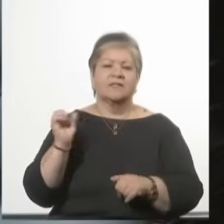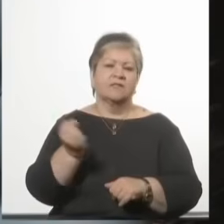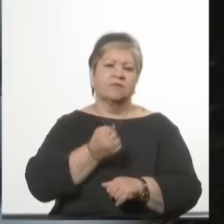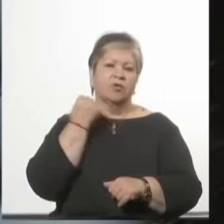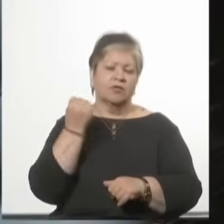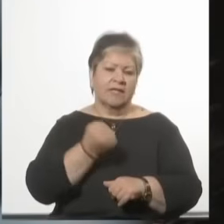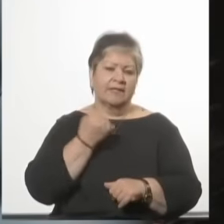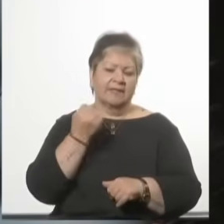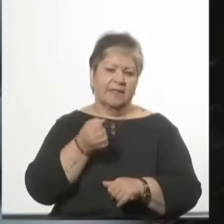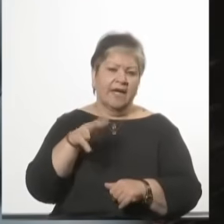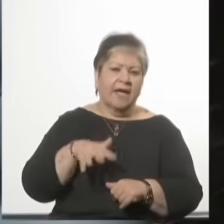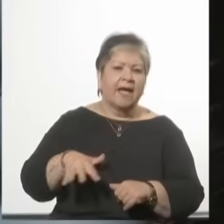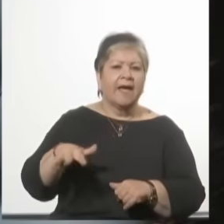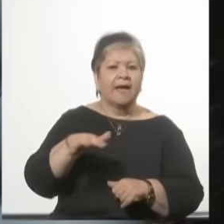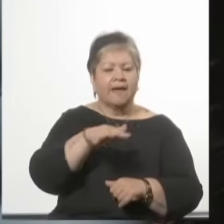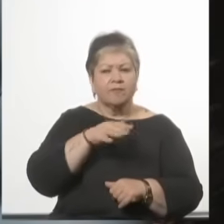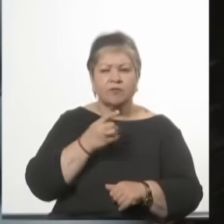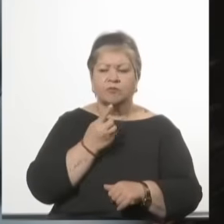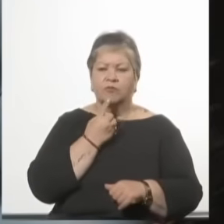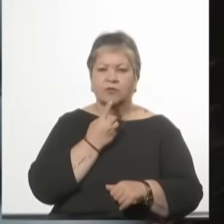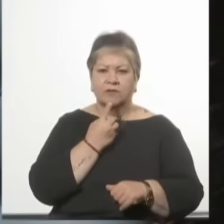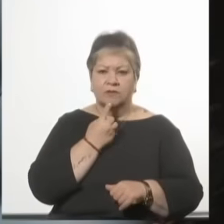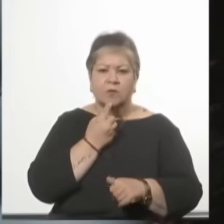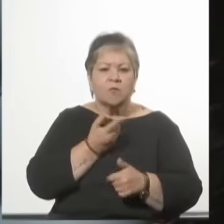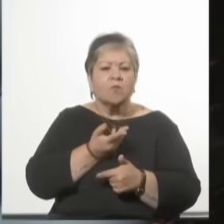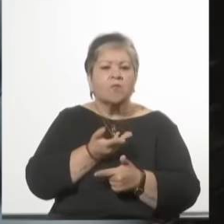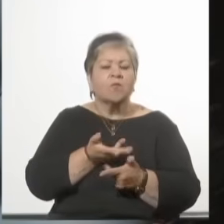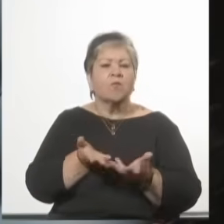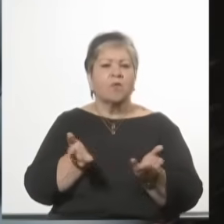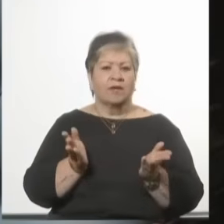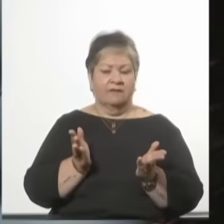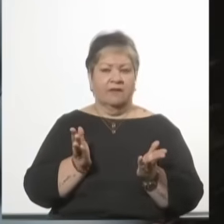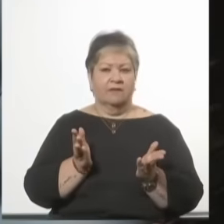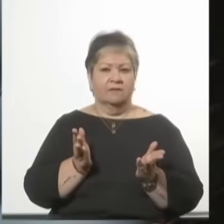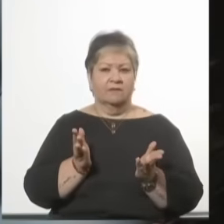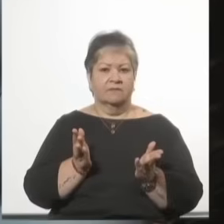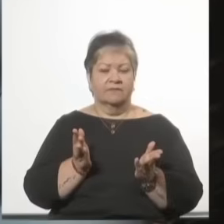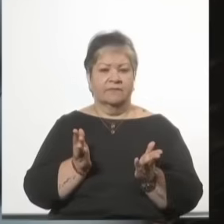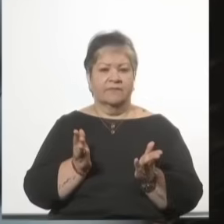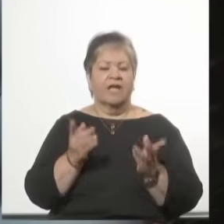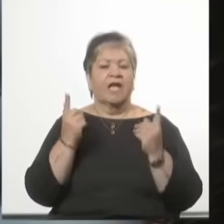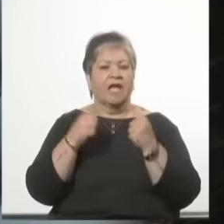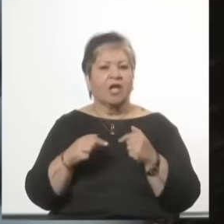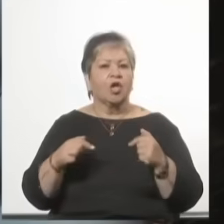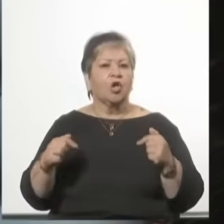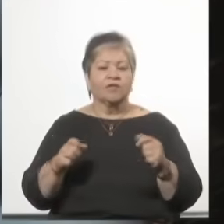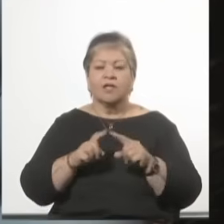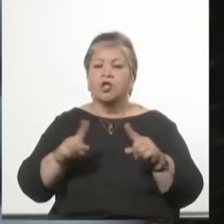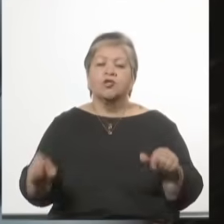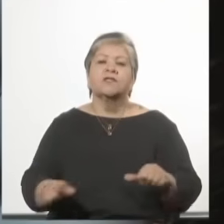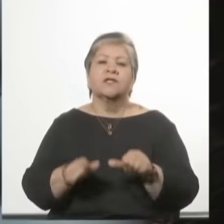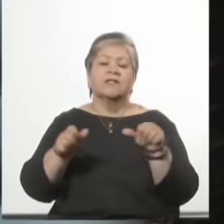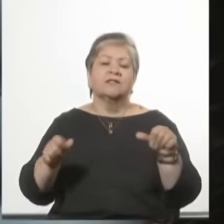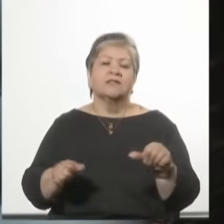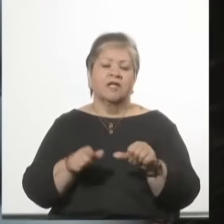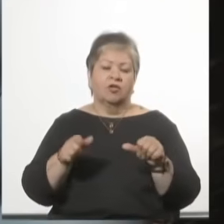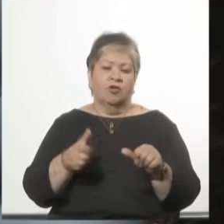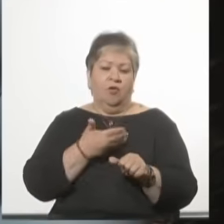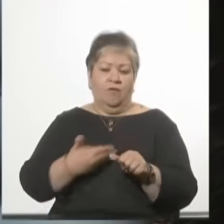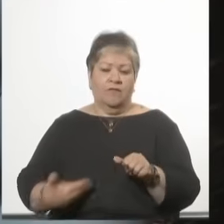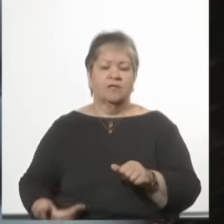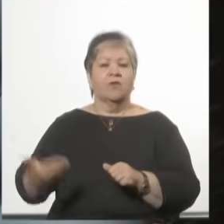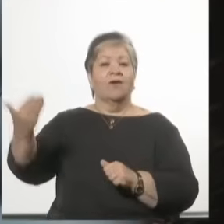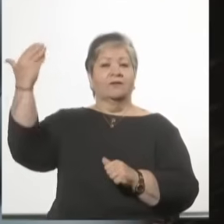político, pone en evidencia inexcusables omisiones de parte de quienes nos han precedido en la gestión